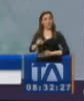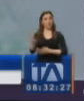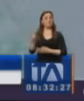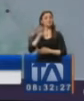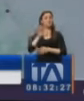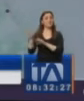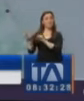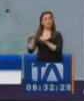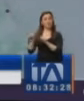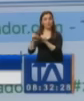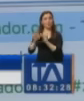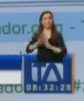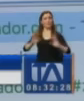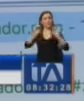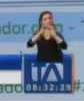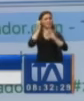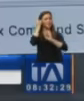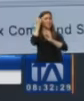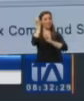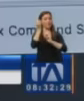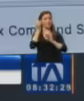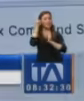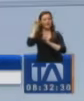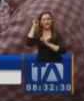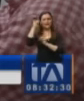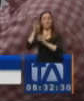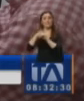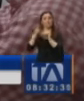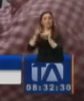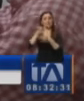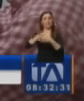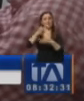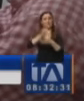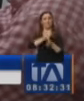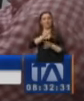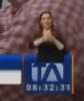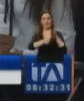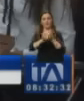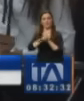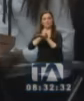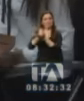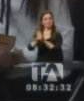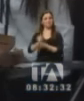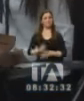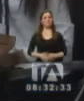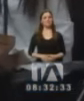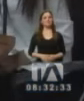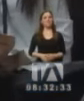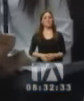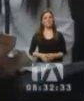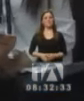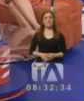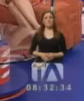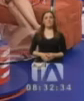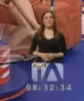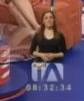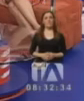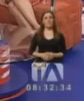sumar más reportes para llevar los requerimientos específicos. En Quito, Ana María Cañizares, 24